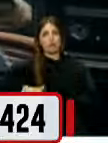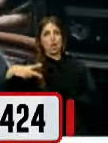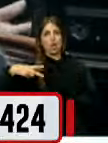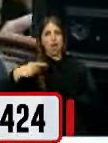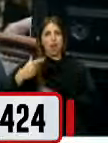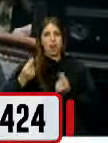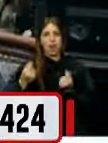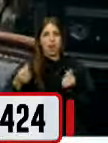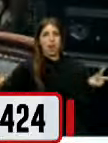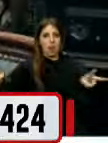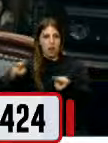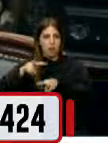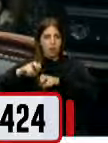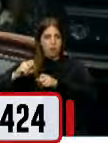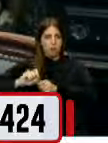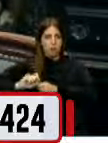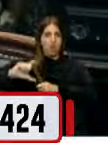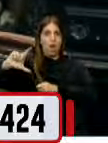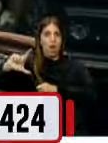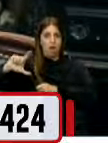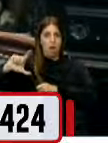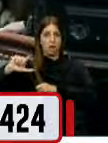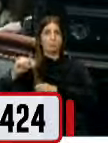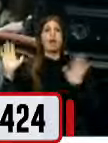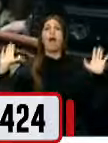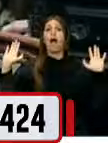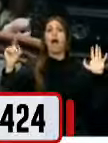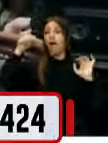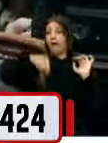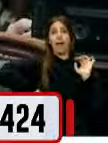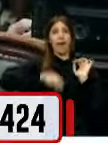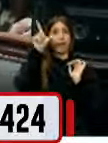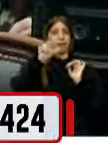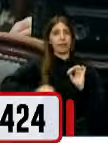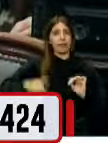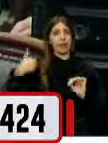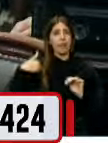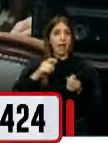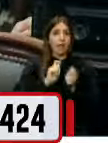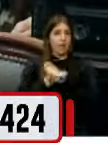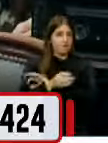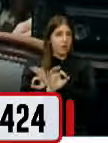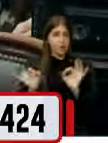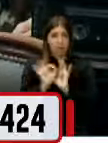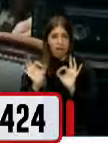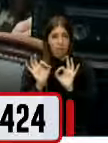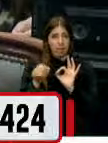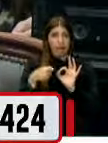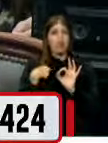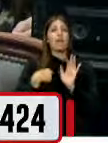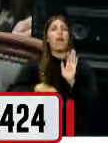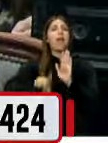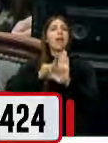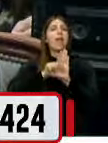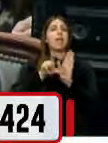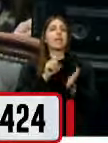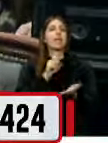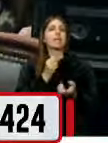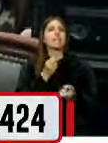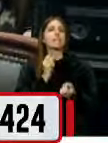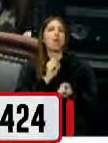Bueno, terminaría la madrugada, por lo que calculamos, y ¿no, Pampa? Son 5 de la mañana. Sí, claro. Cosa 4 de la mañana.